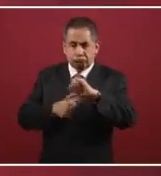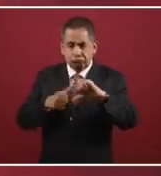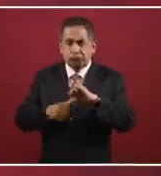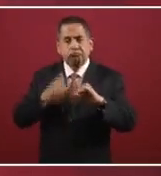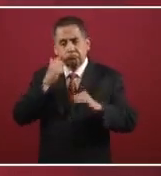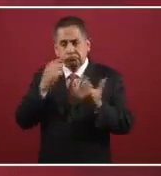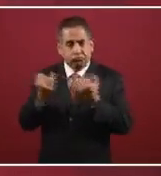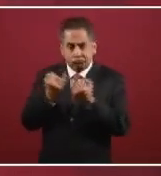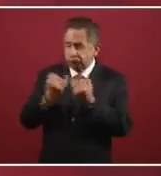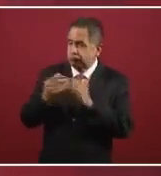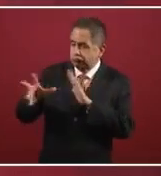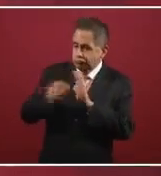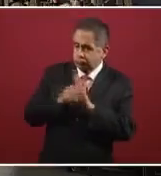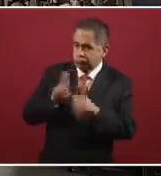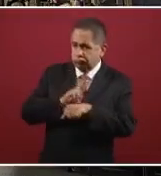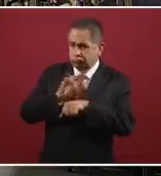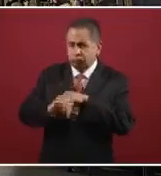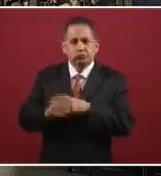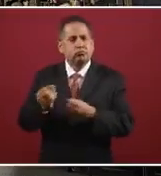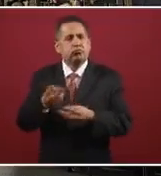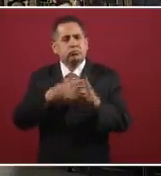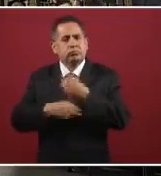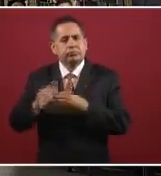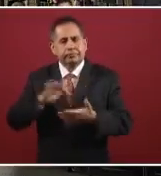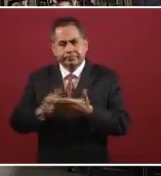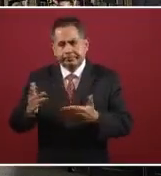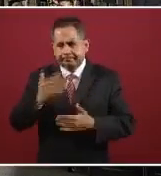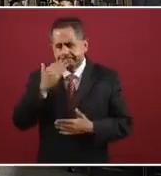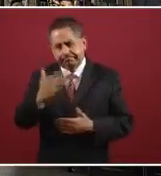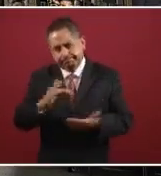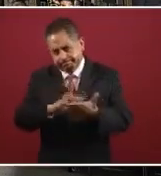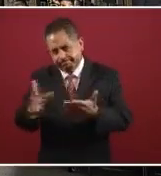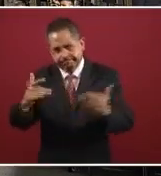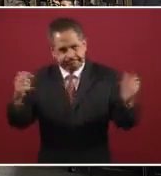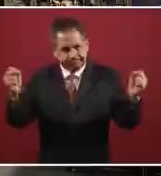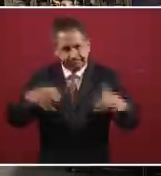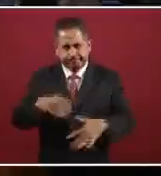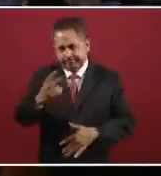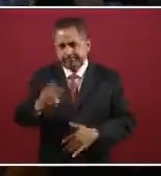también hacerlo. Muchas gracias por estar aquí y bienvenidas, bienvenidos.